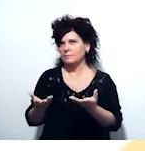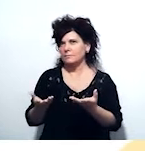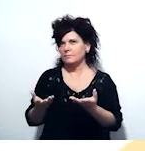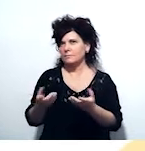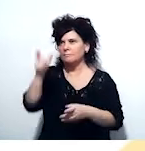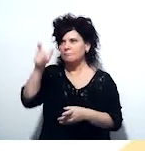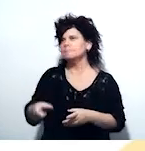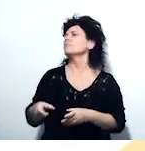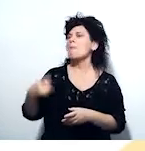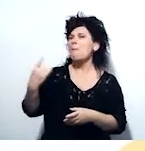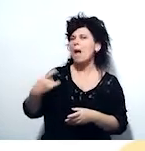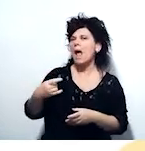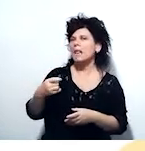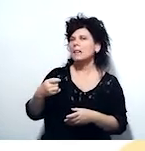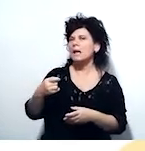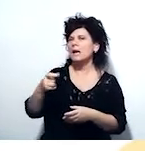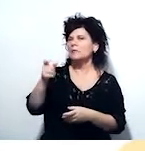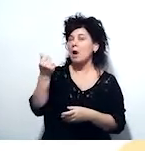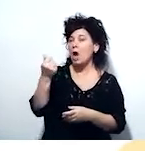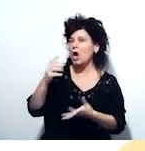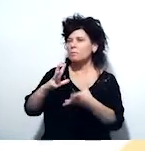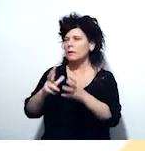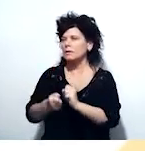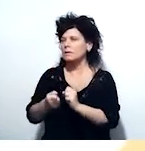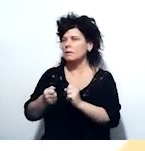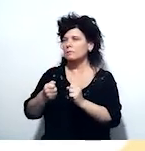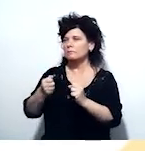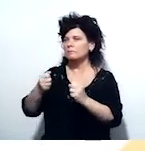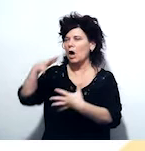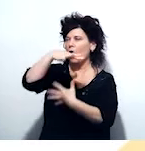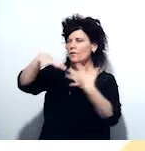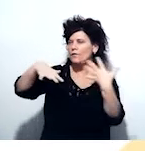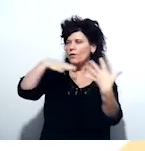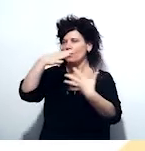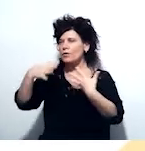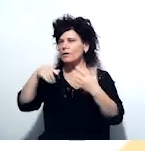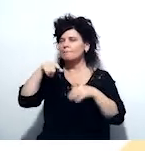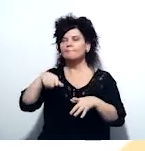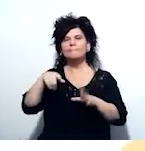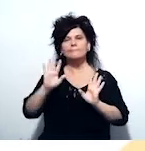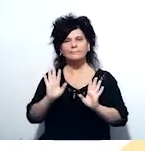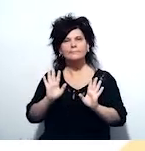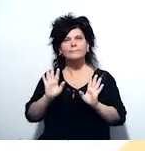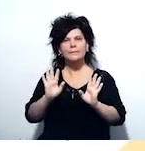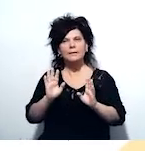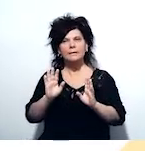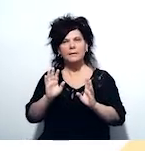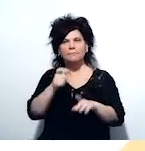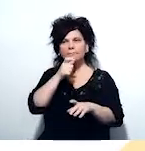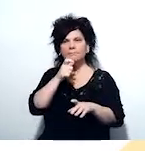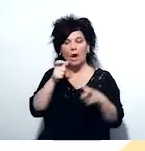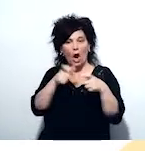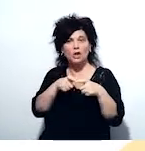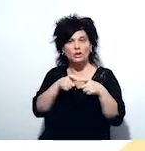difamar, causar daños económicos, confusión. Entonces, acá el Consejo de